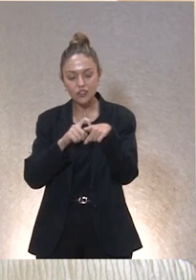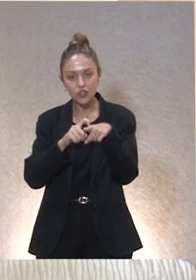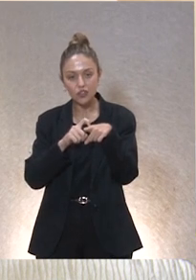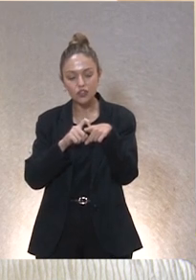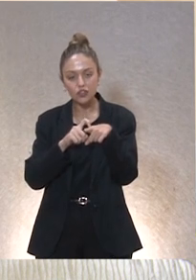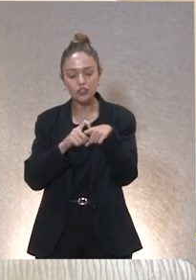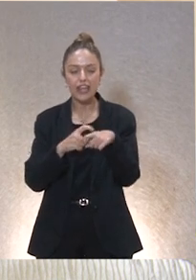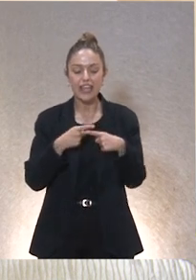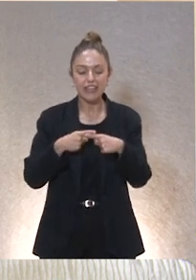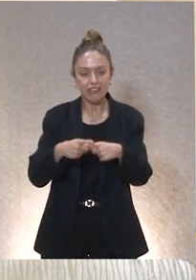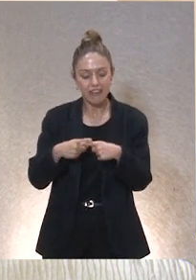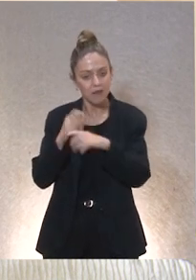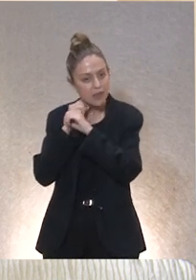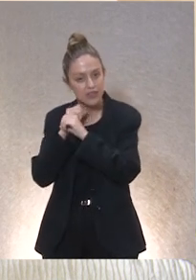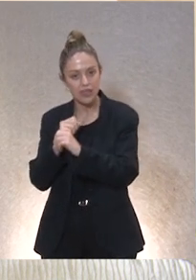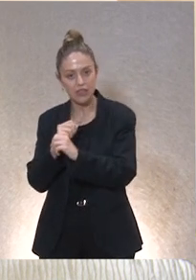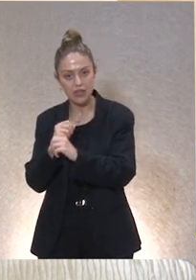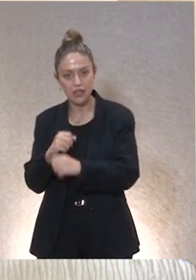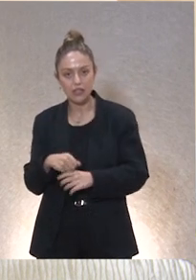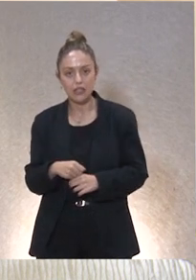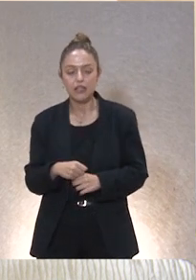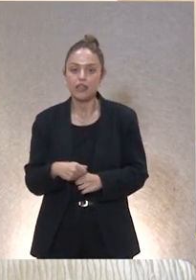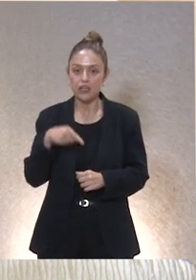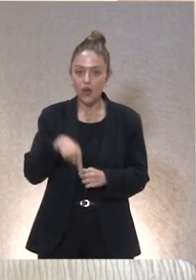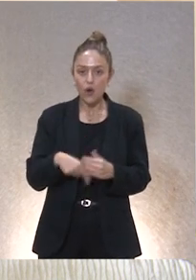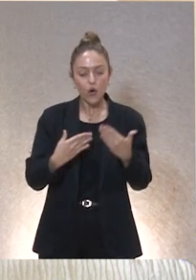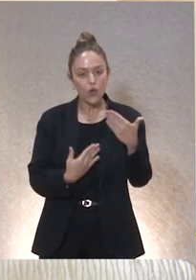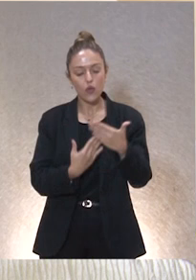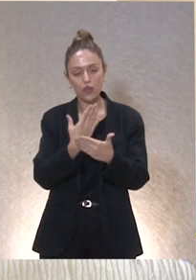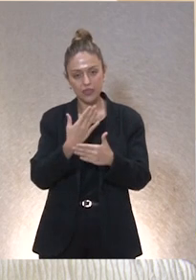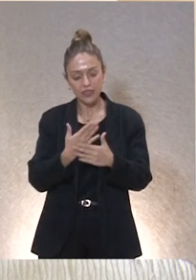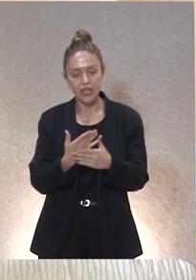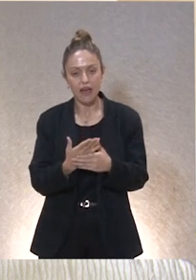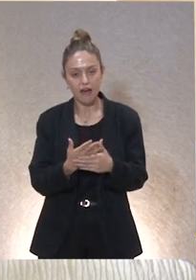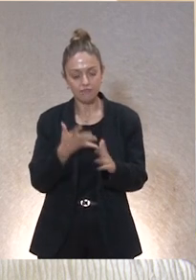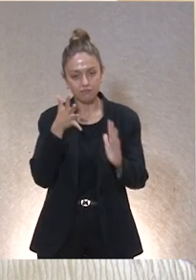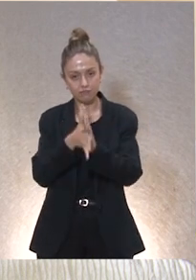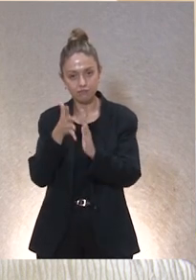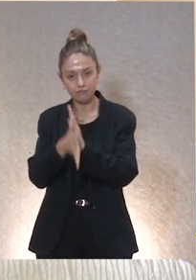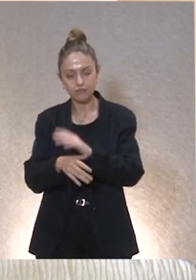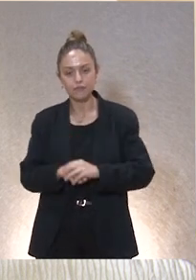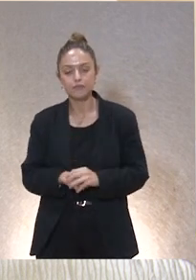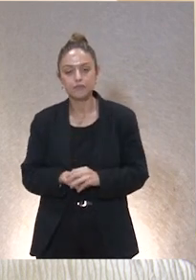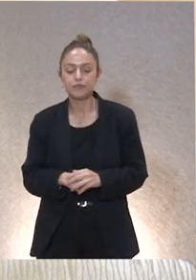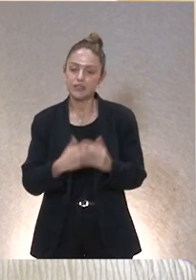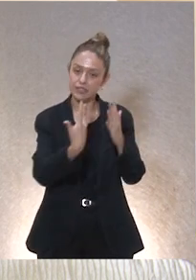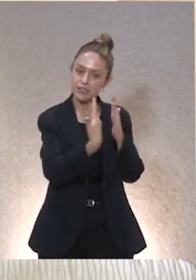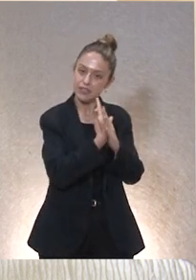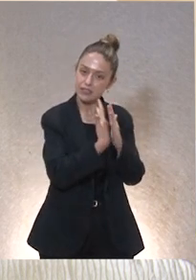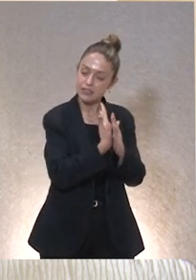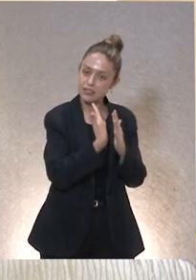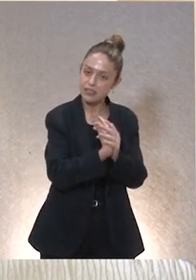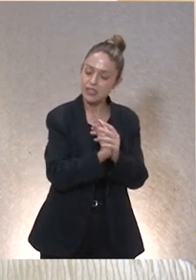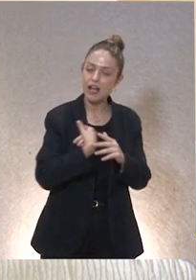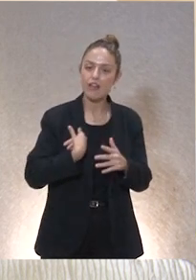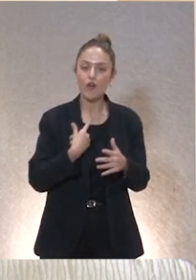de interdependencia que se ha desarrollado a lo largo de este tiempo nos has enseñado a mirar la discapacidades